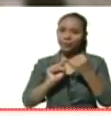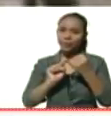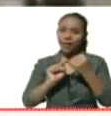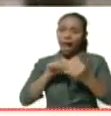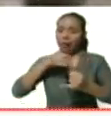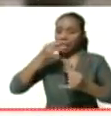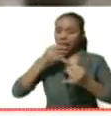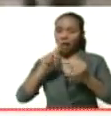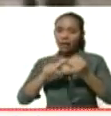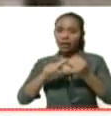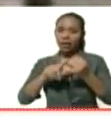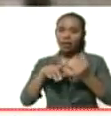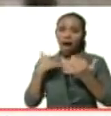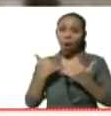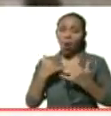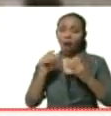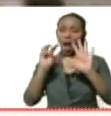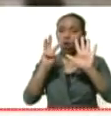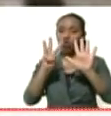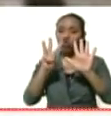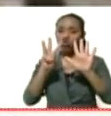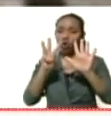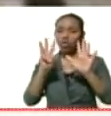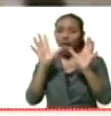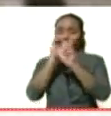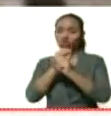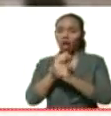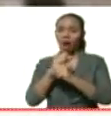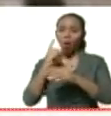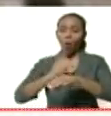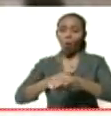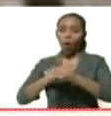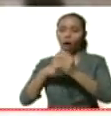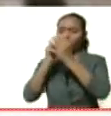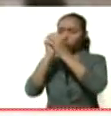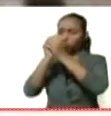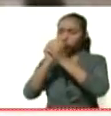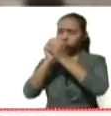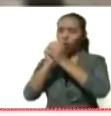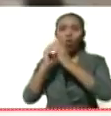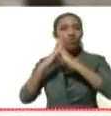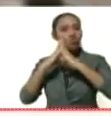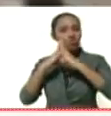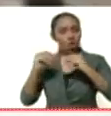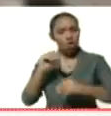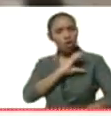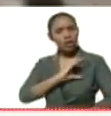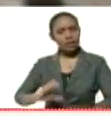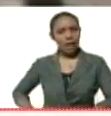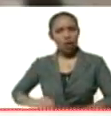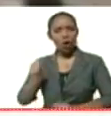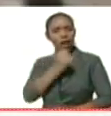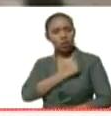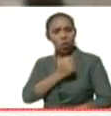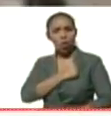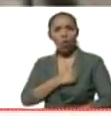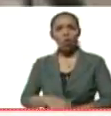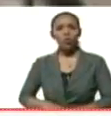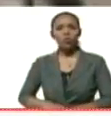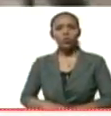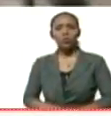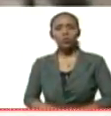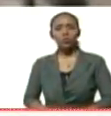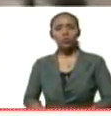la tarde y ahora a las 8:00 p.m, la hora de la oración. Todos, cristianos, católicos, musulmanes,